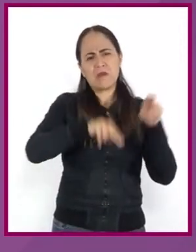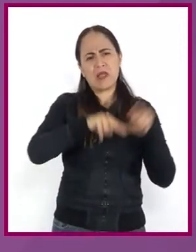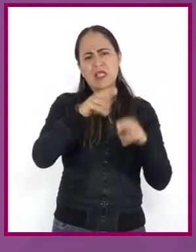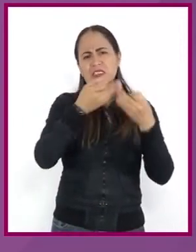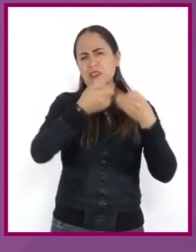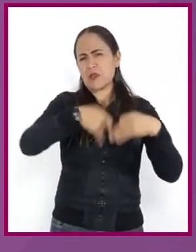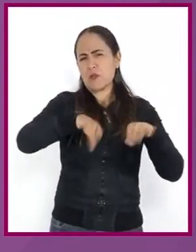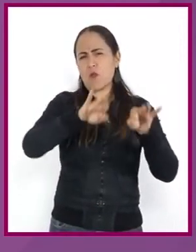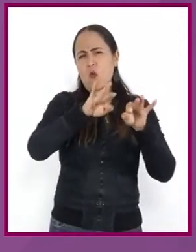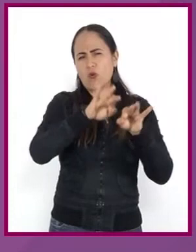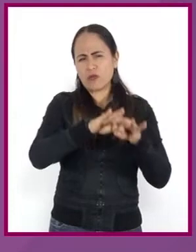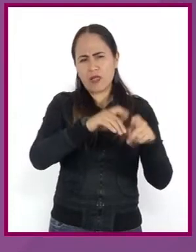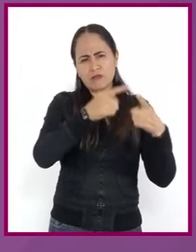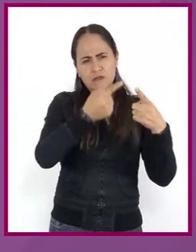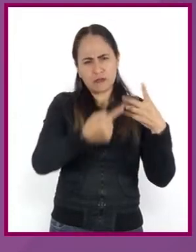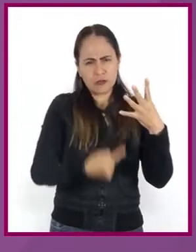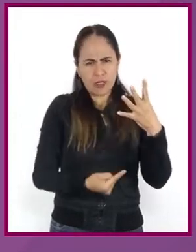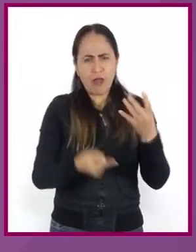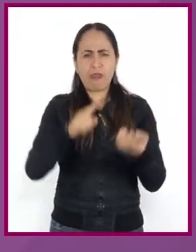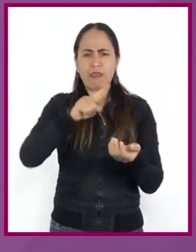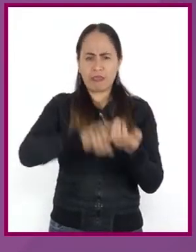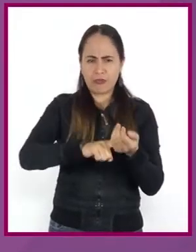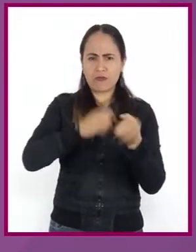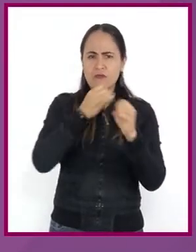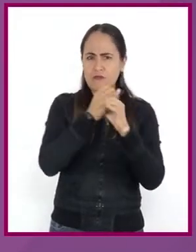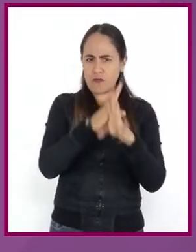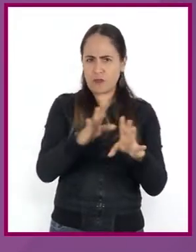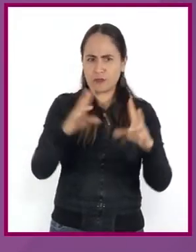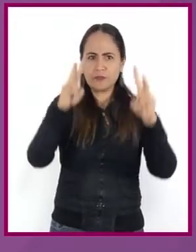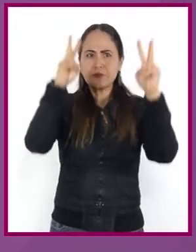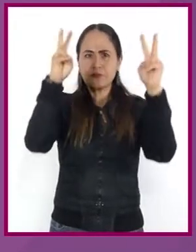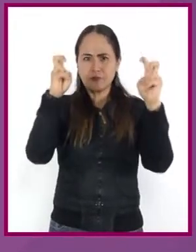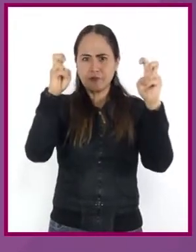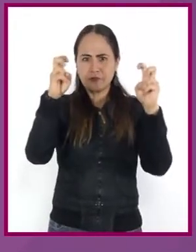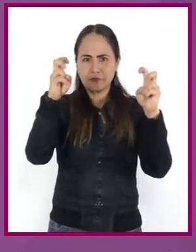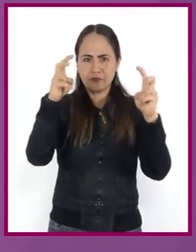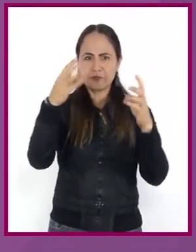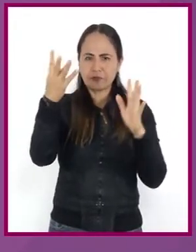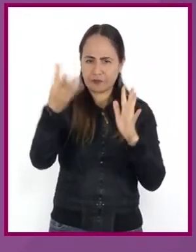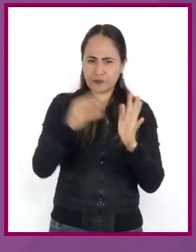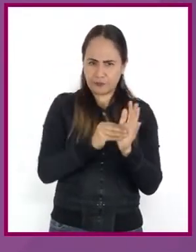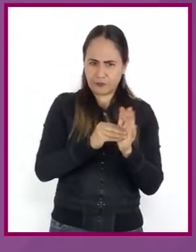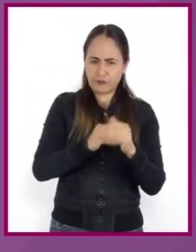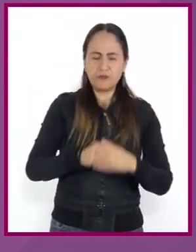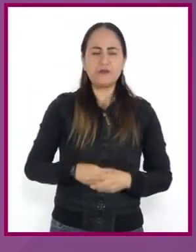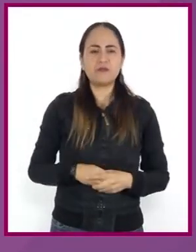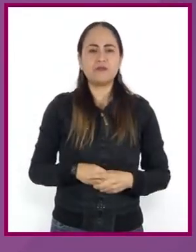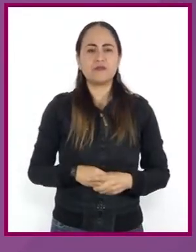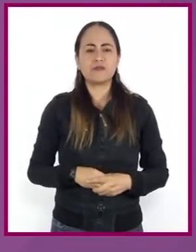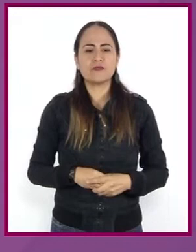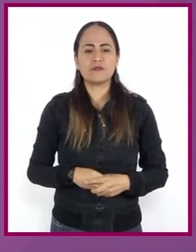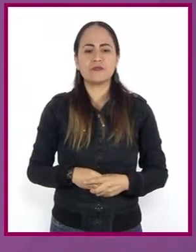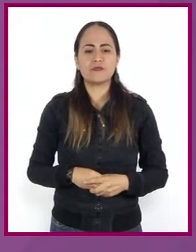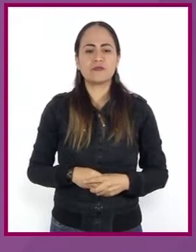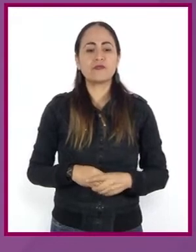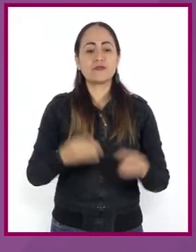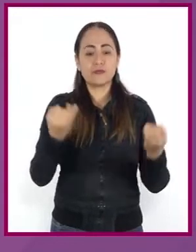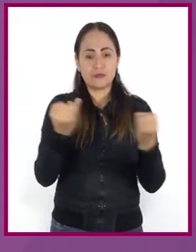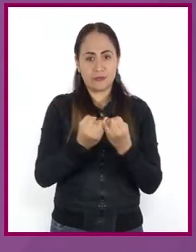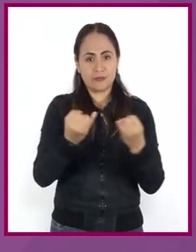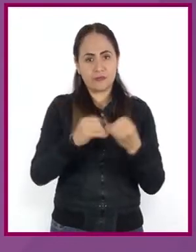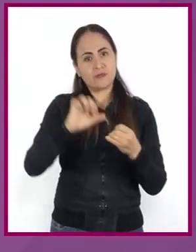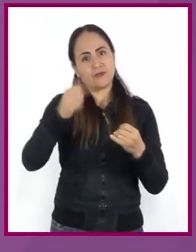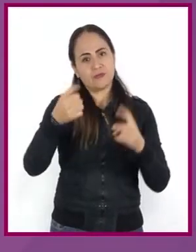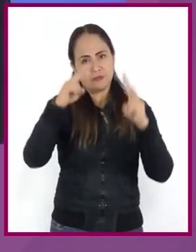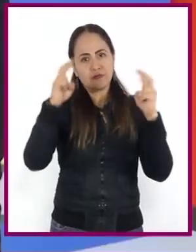de un texto. Indican información que se deriva del título. Mediante estos se desarrollan otros